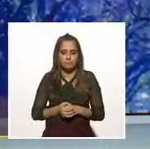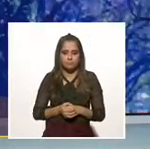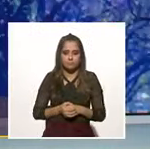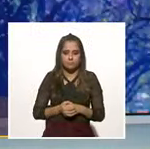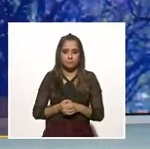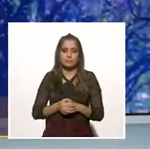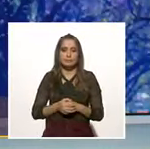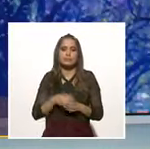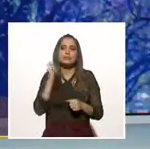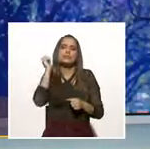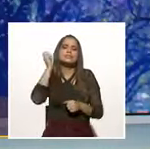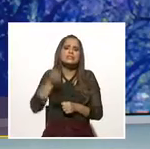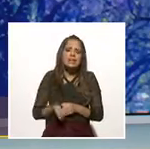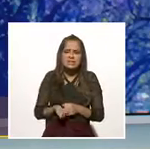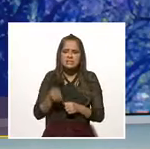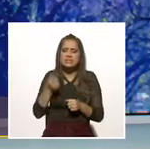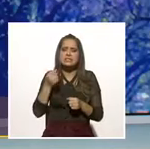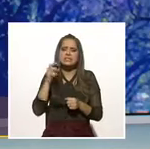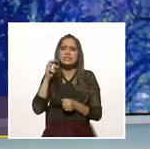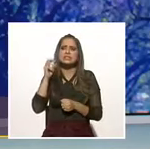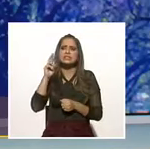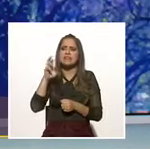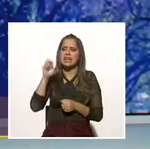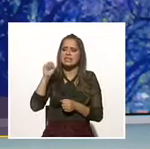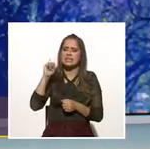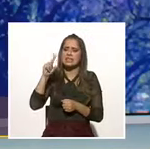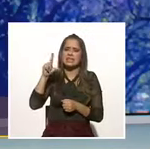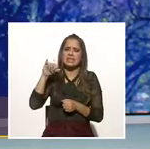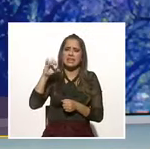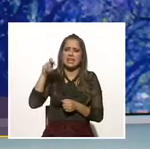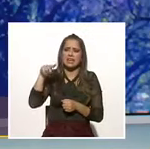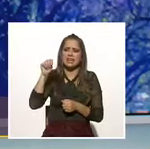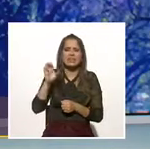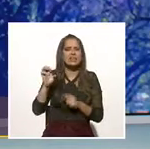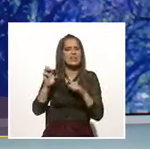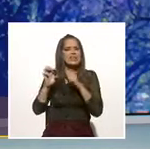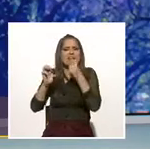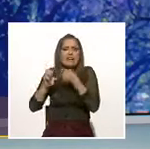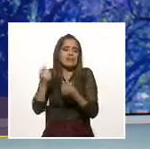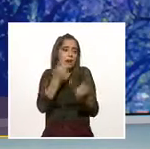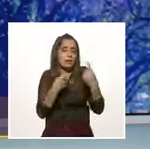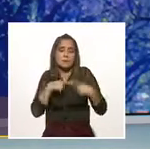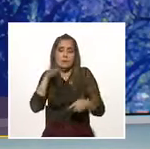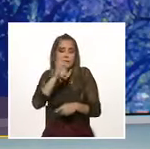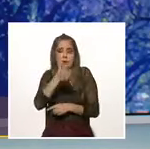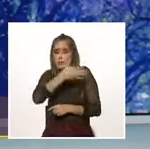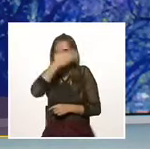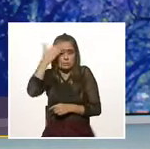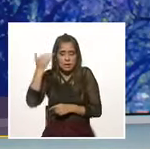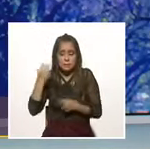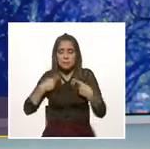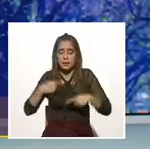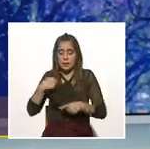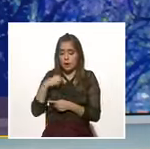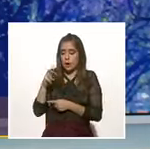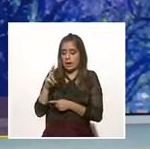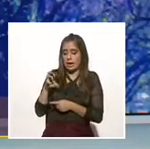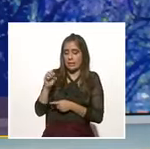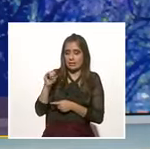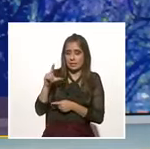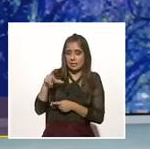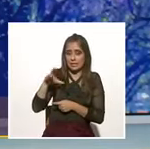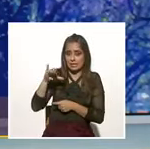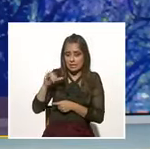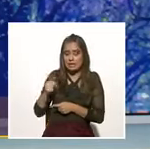explicado bien, ¿qué es ser resiliente de manera social y comunitaria? O sea, una persona que pertenece a